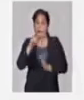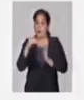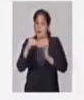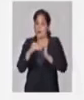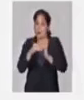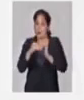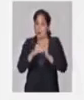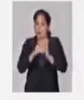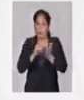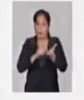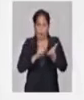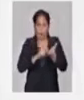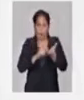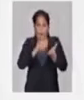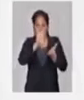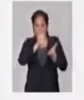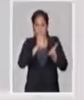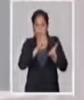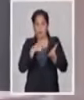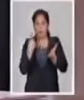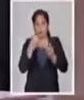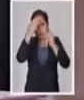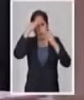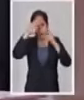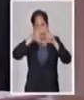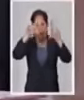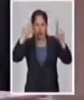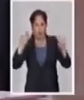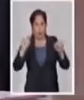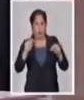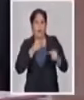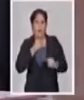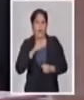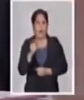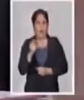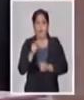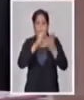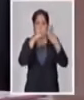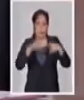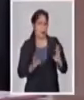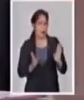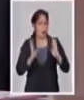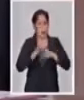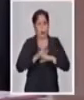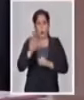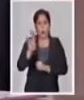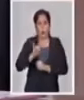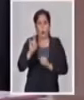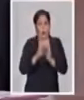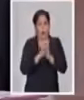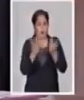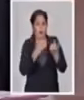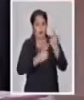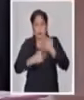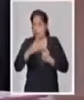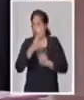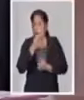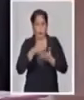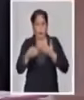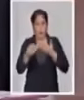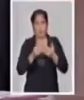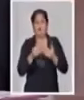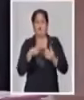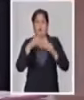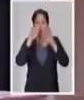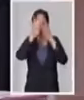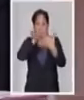el país, todos los precios de los productos, evitando que el que no tiene acceso a internet, que no pudo descargar la gaceta, y en esa tablilla